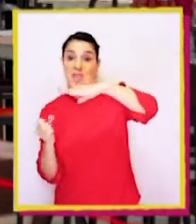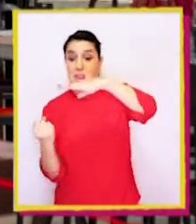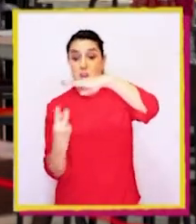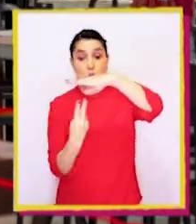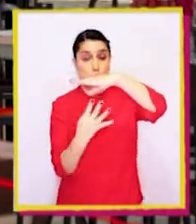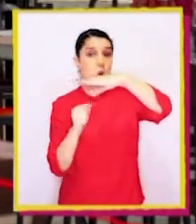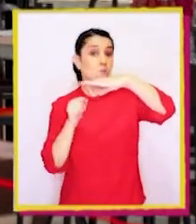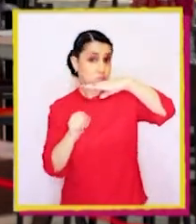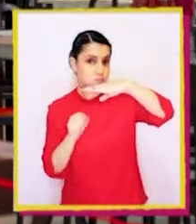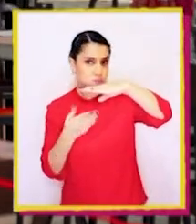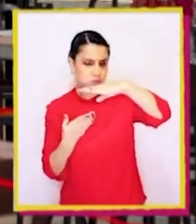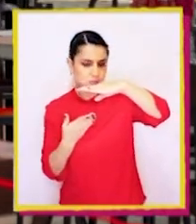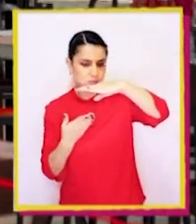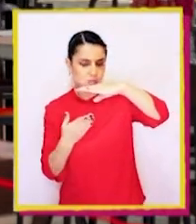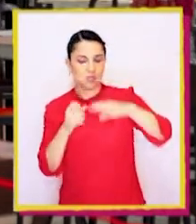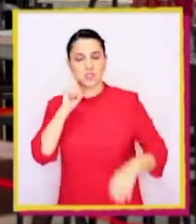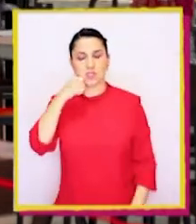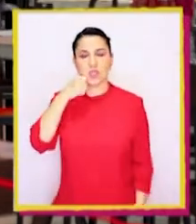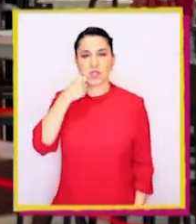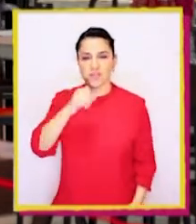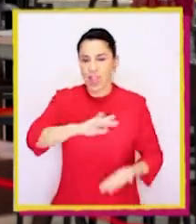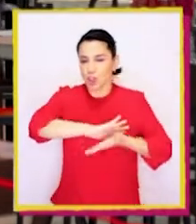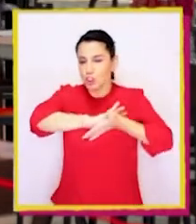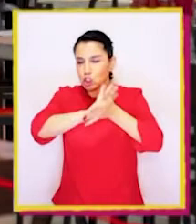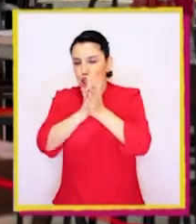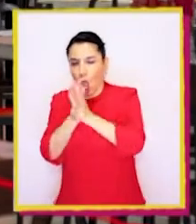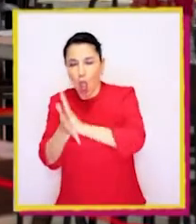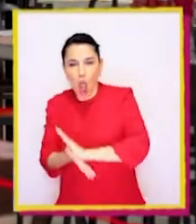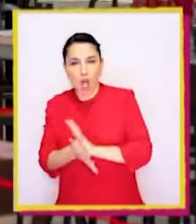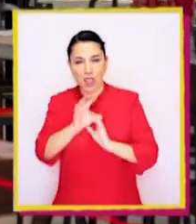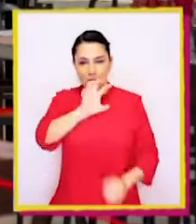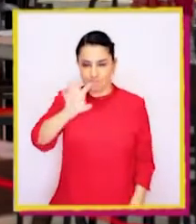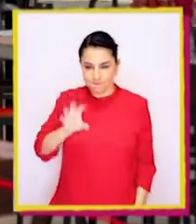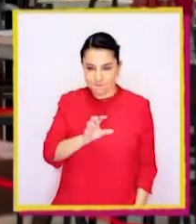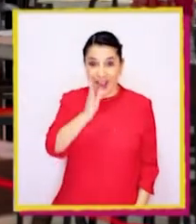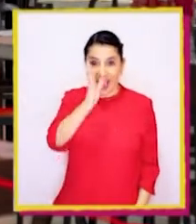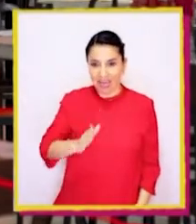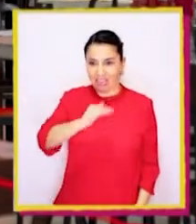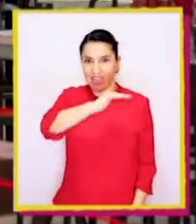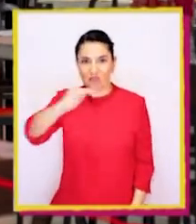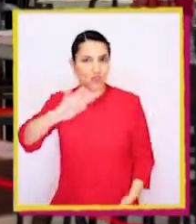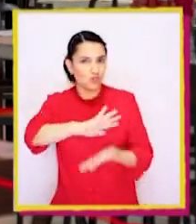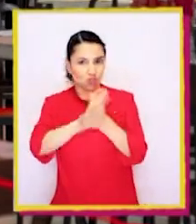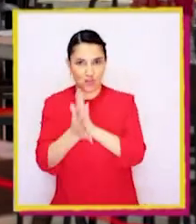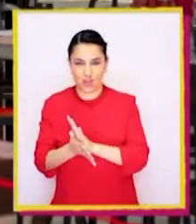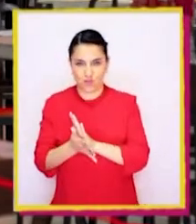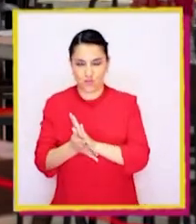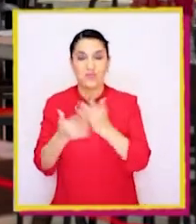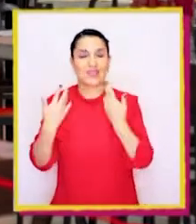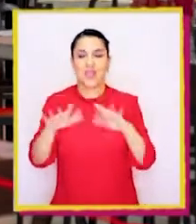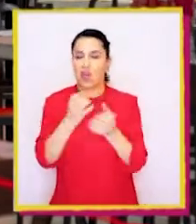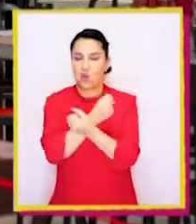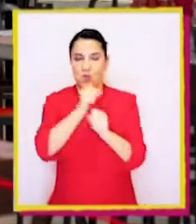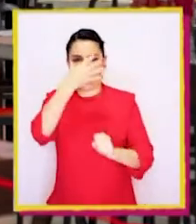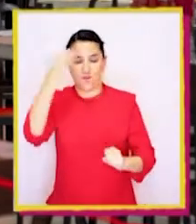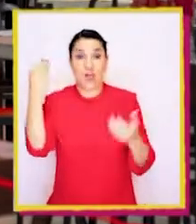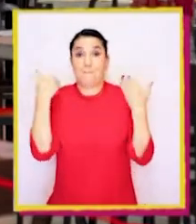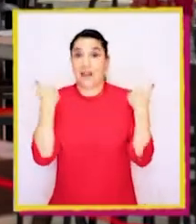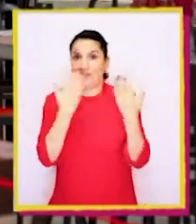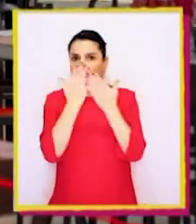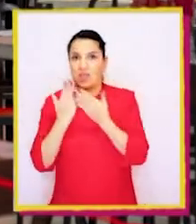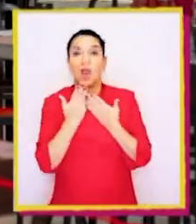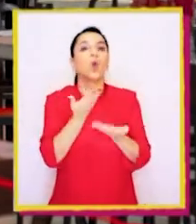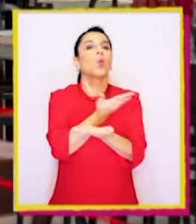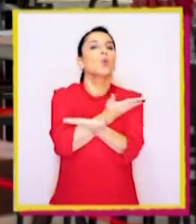de abajo, que es el denominador, me dice la cantidad total de partes iguales en que se dividió el entero. No lo puedo olvidar, tengo que